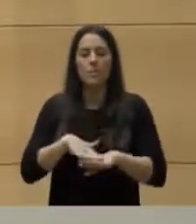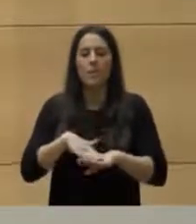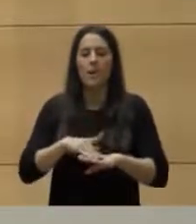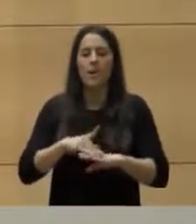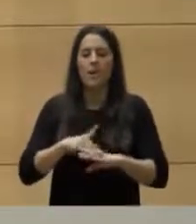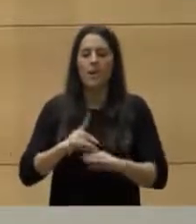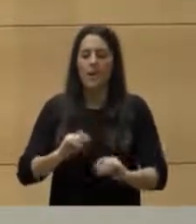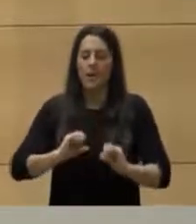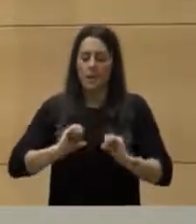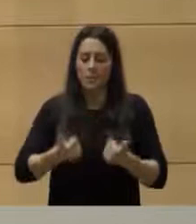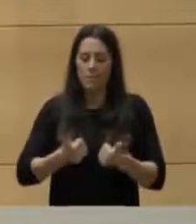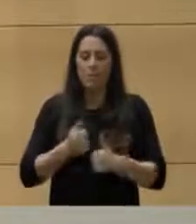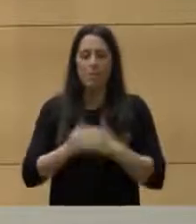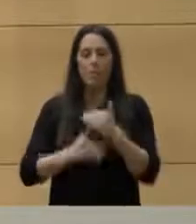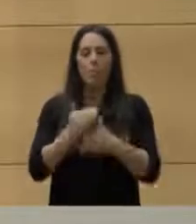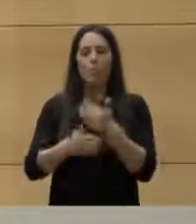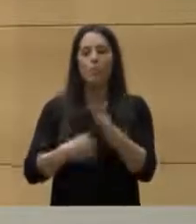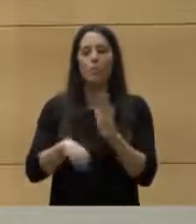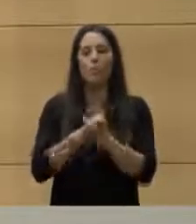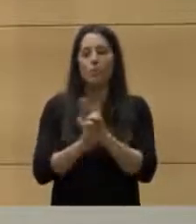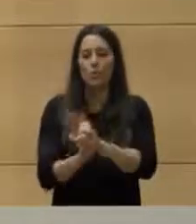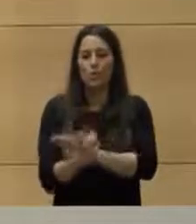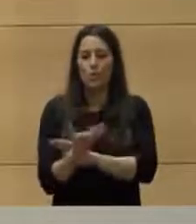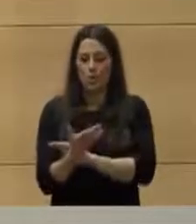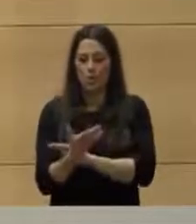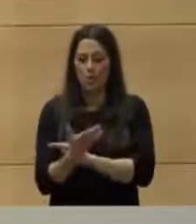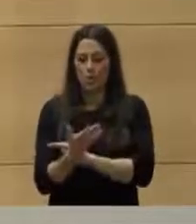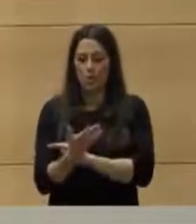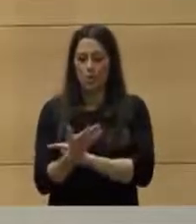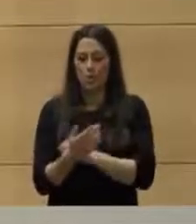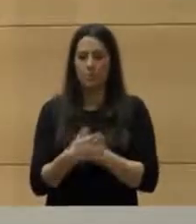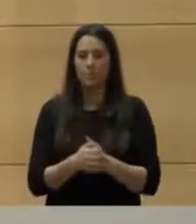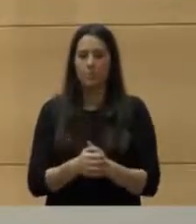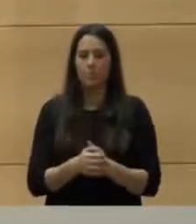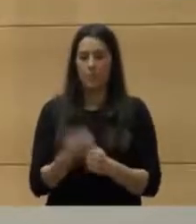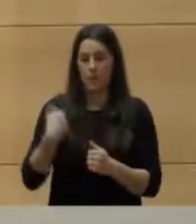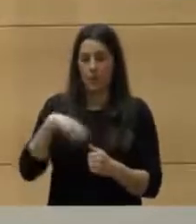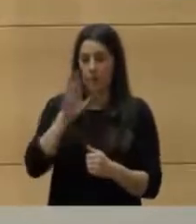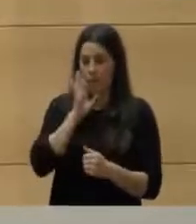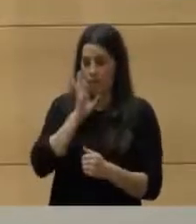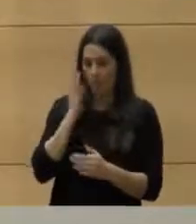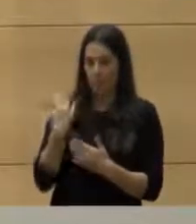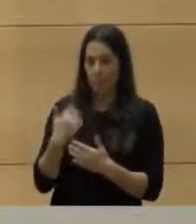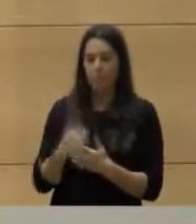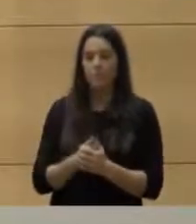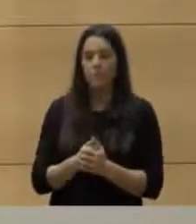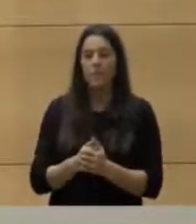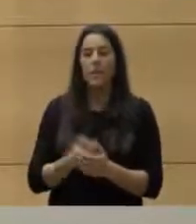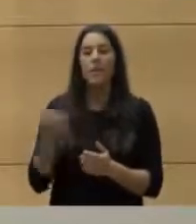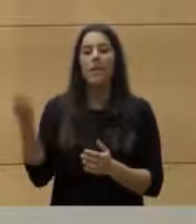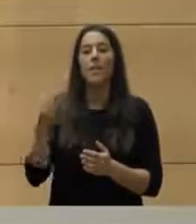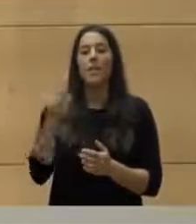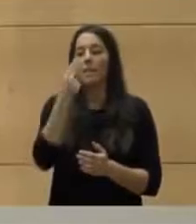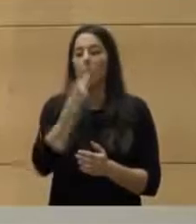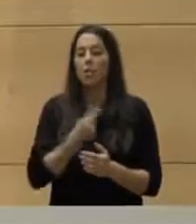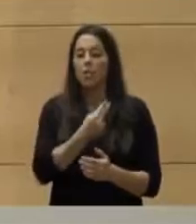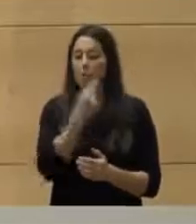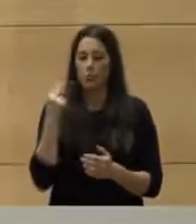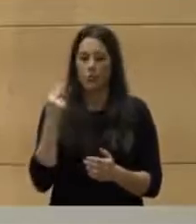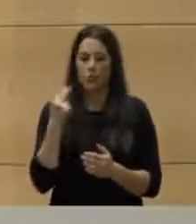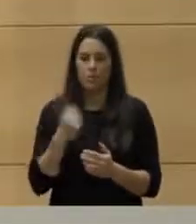proceso constituyente como este que sucintamente he expuesto, deben hacer un compromiso solemne y público,